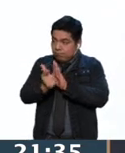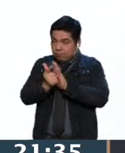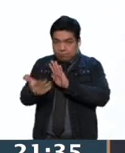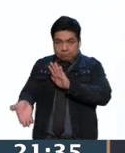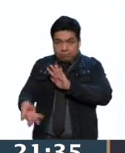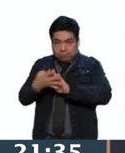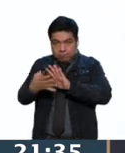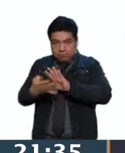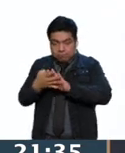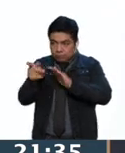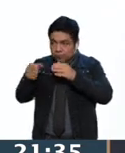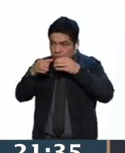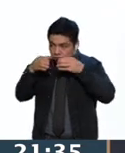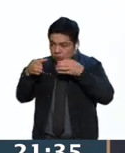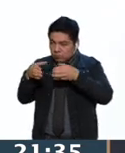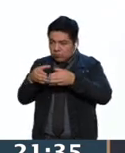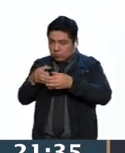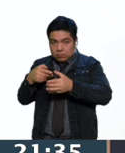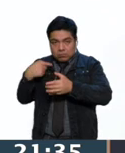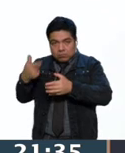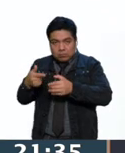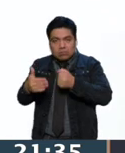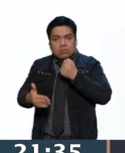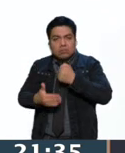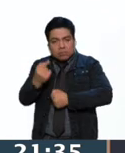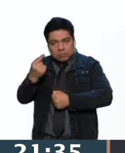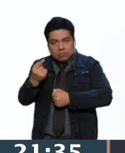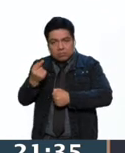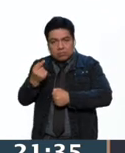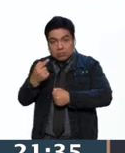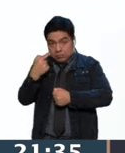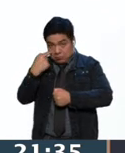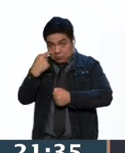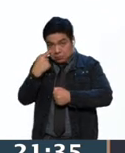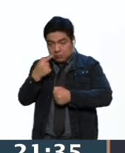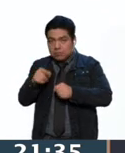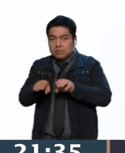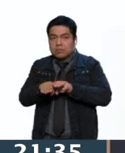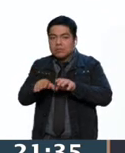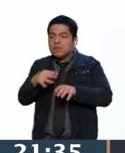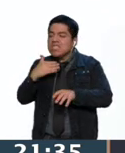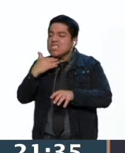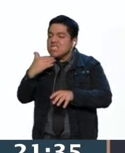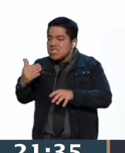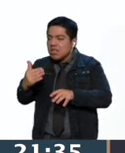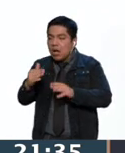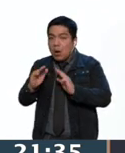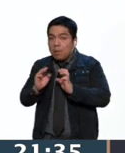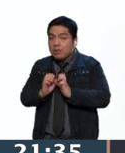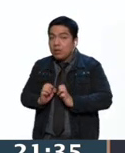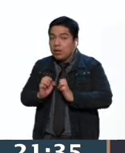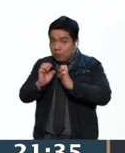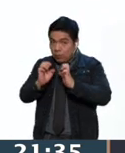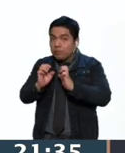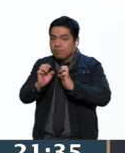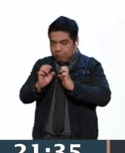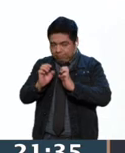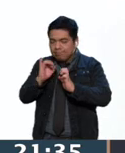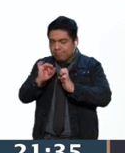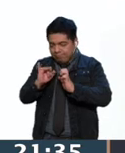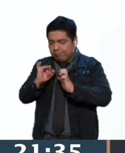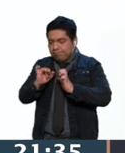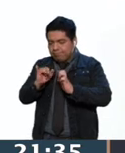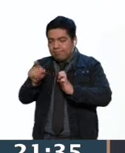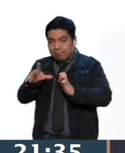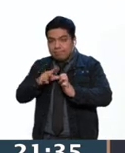al Congreso de la Ciudad de México para establecer el delito de corrupción inmobiliaria cometido